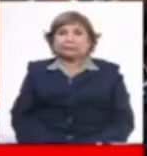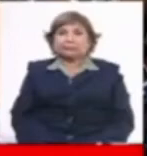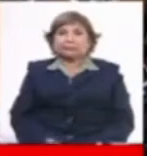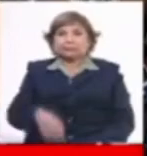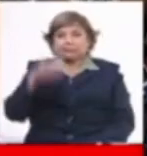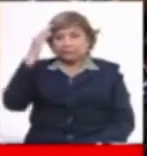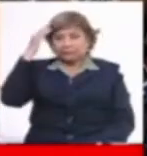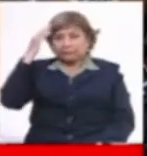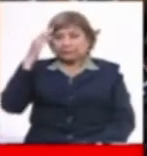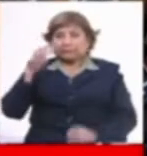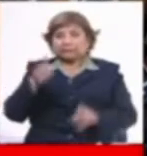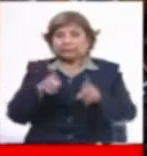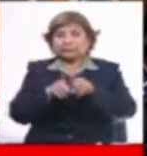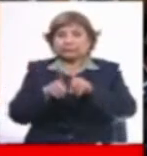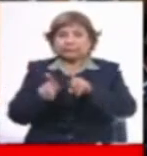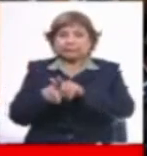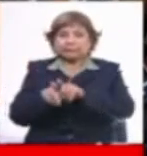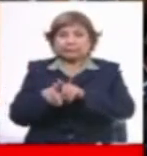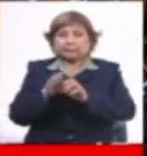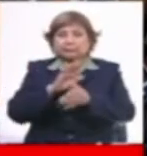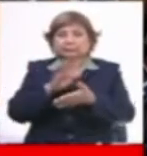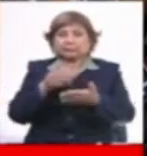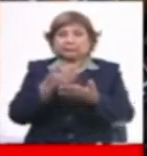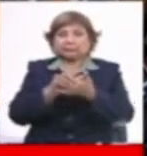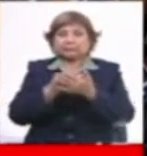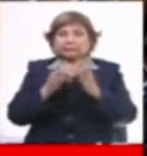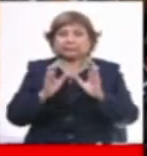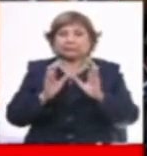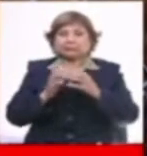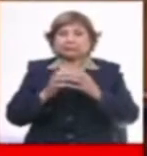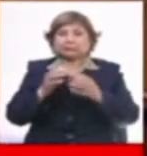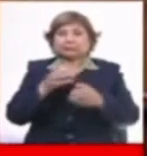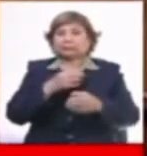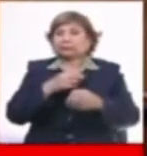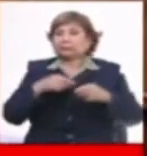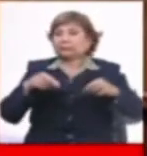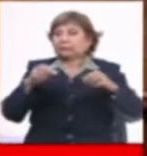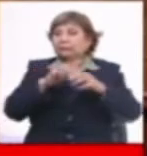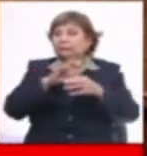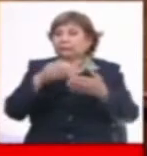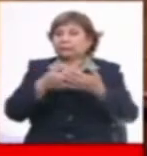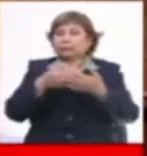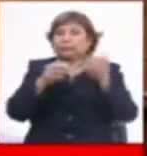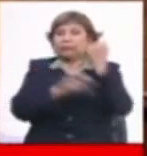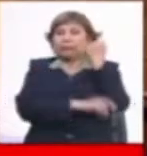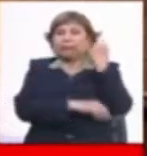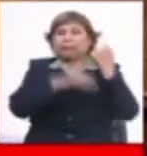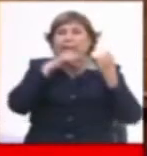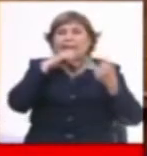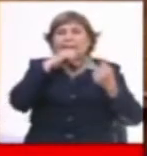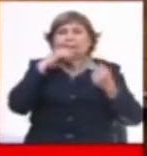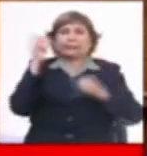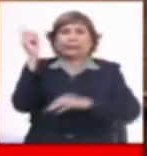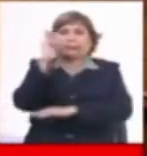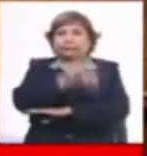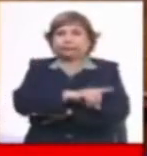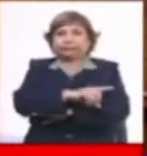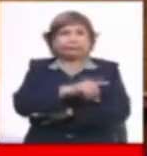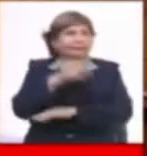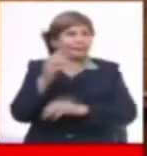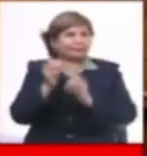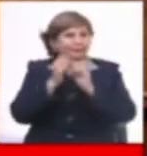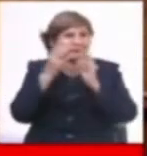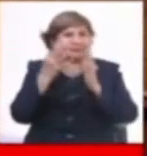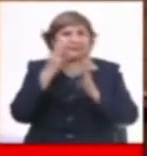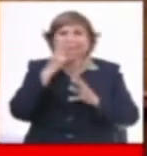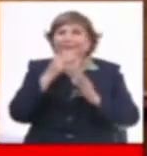saludos también a todo el gabinete y al parlamento en general y al país a las mujeres en este día tan importante para